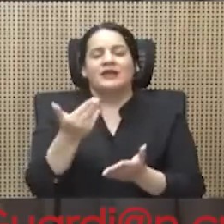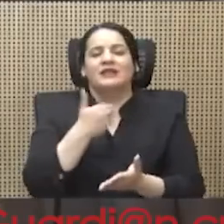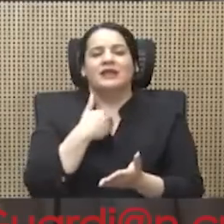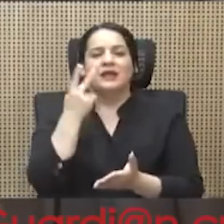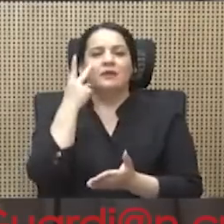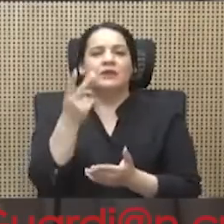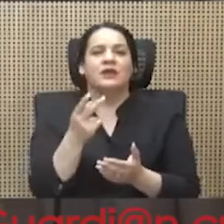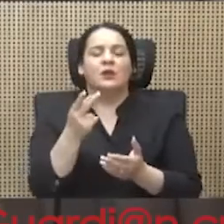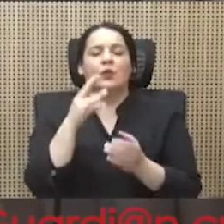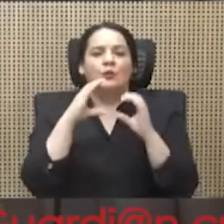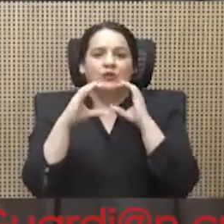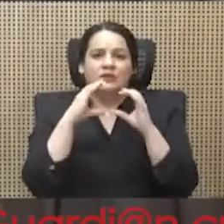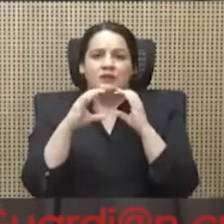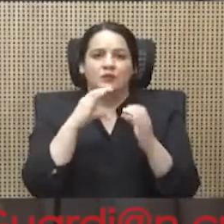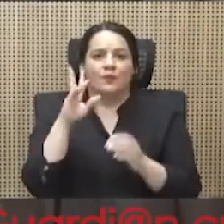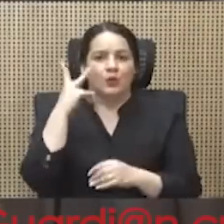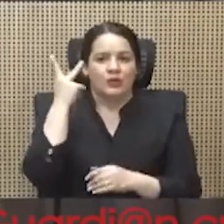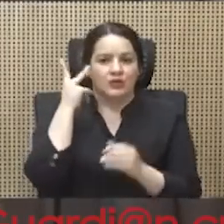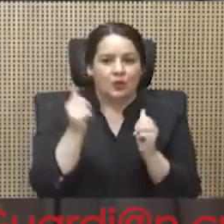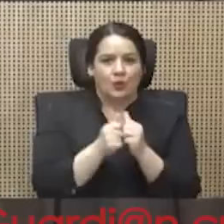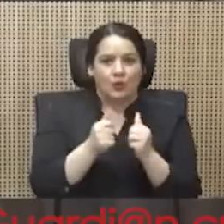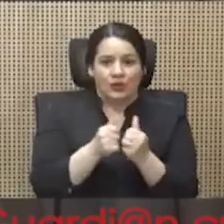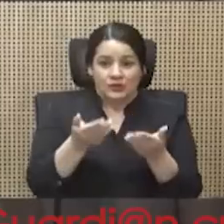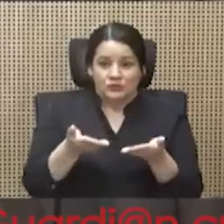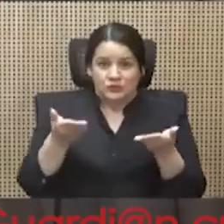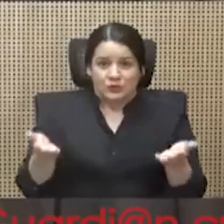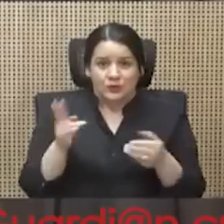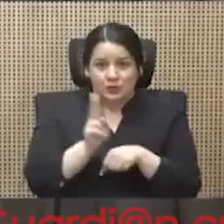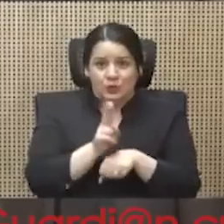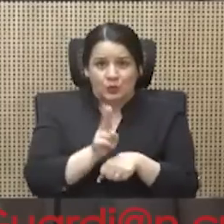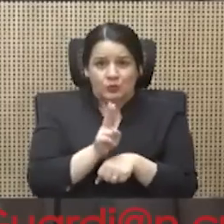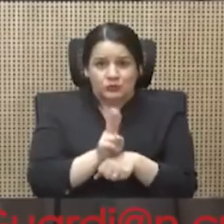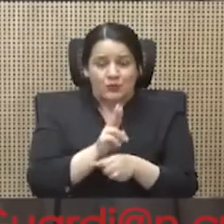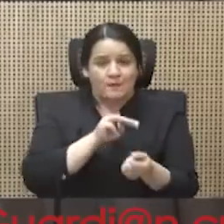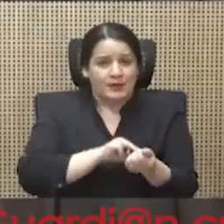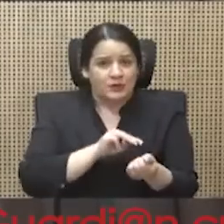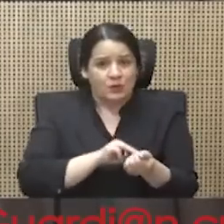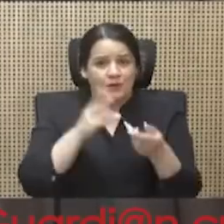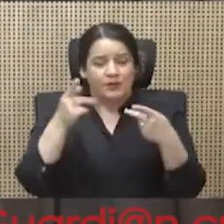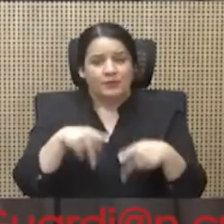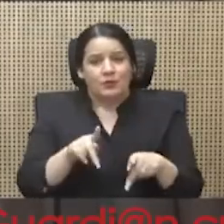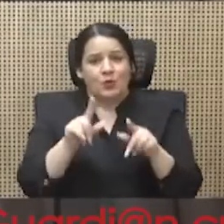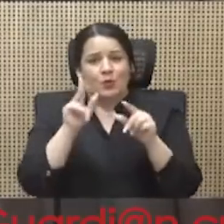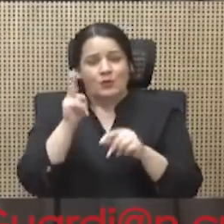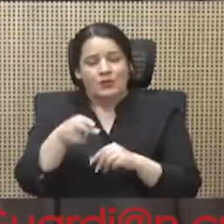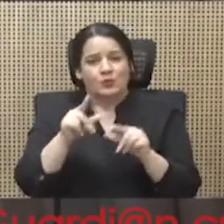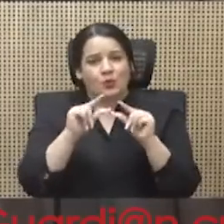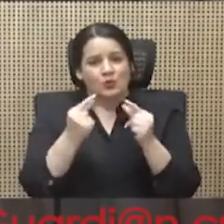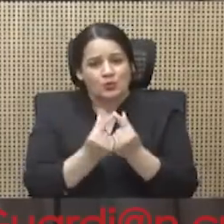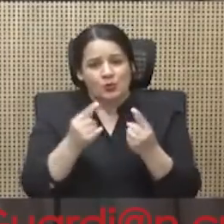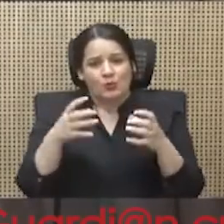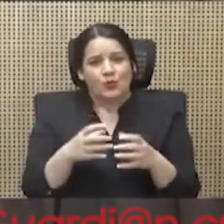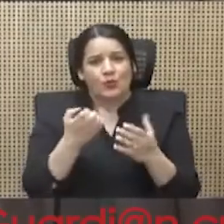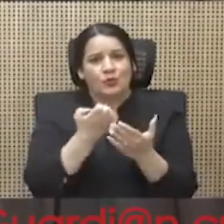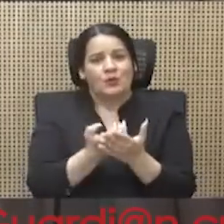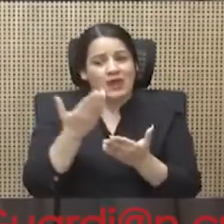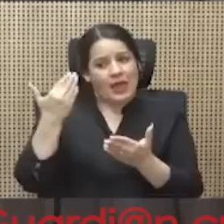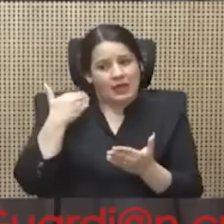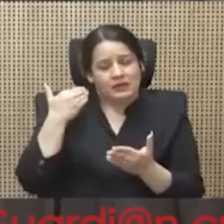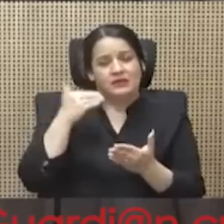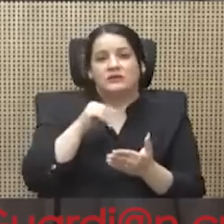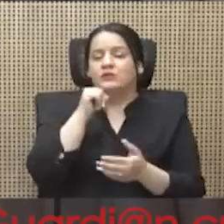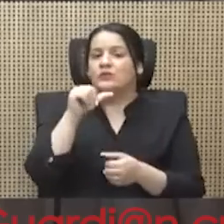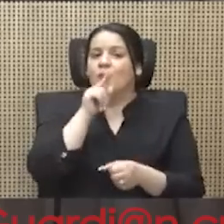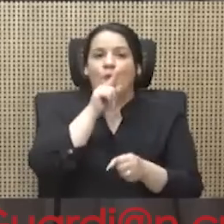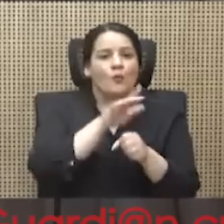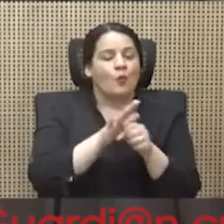con insumos de uso médico se permitió la participación de oferentes de un mismo grupo económico que anteriormente había incumplido con